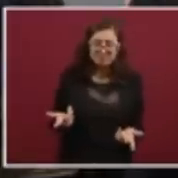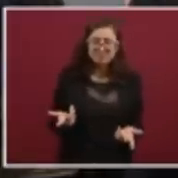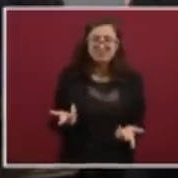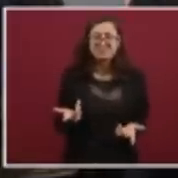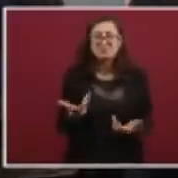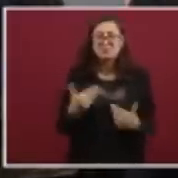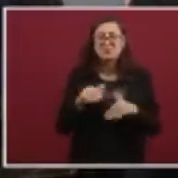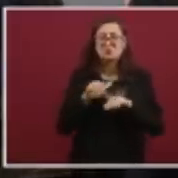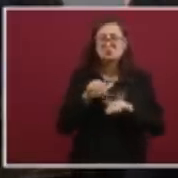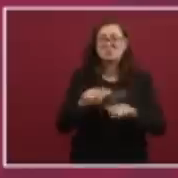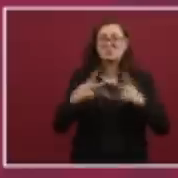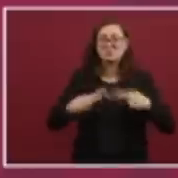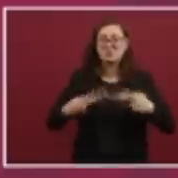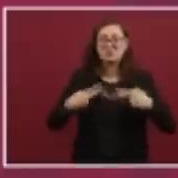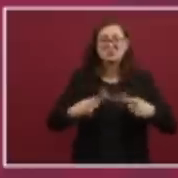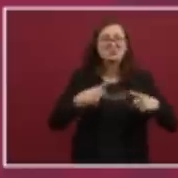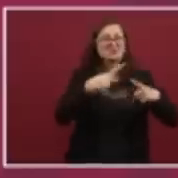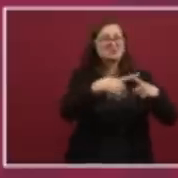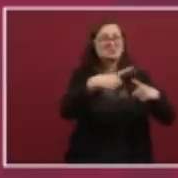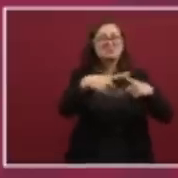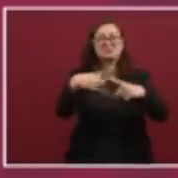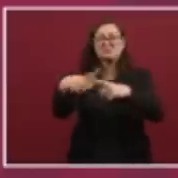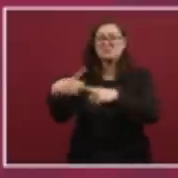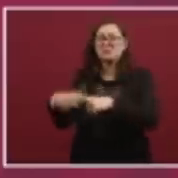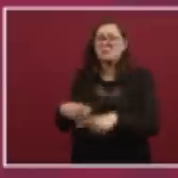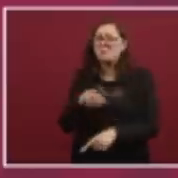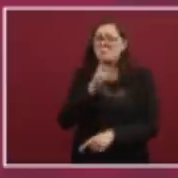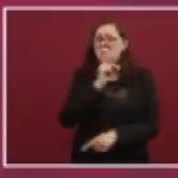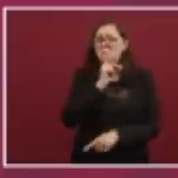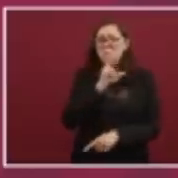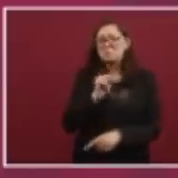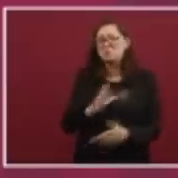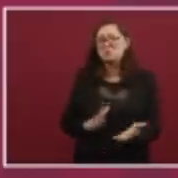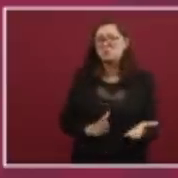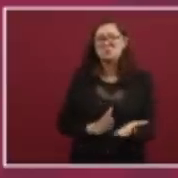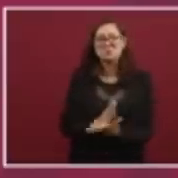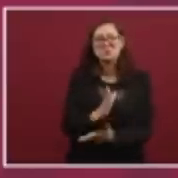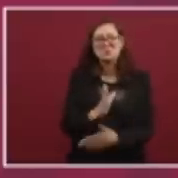las personas, pues yo no me meto en eso, es